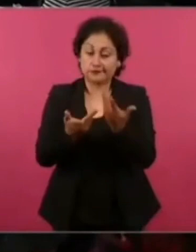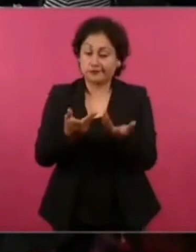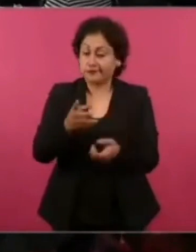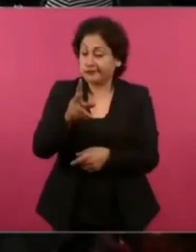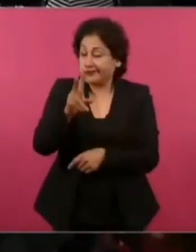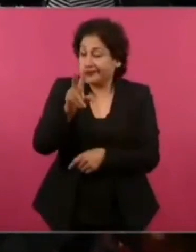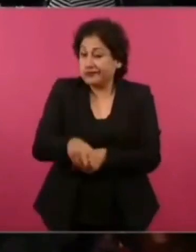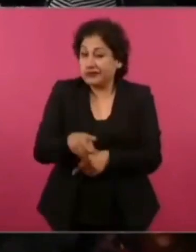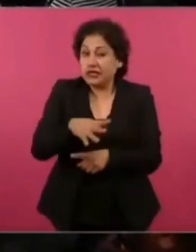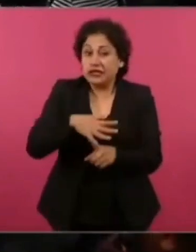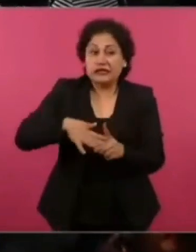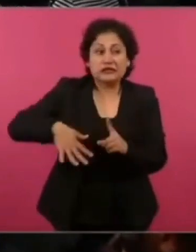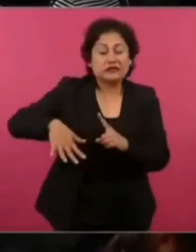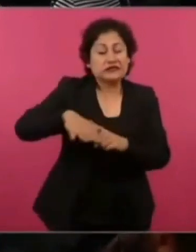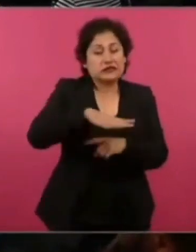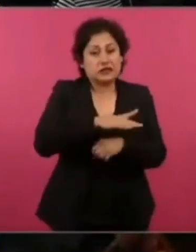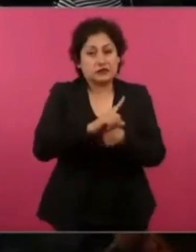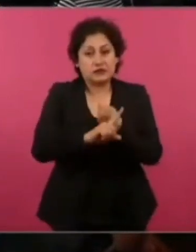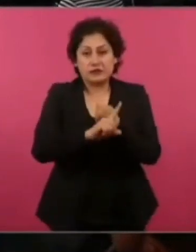mucha